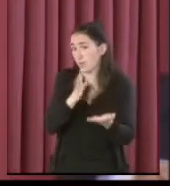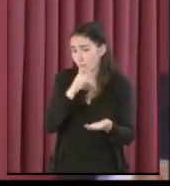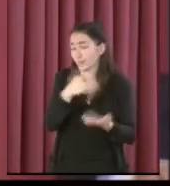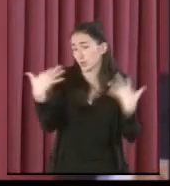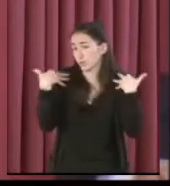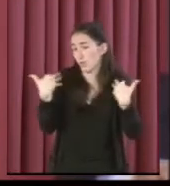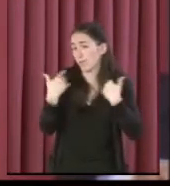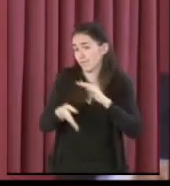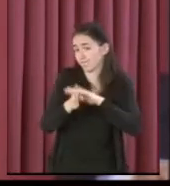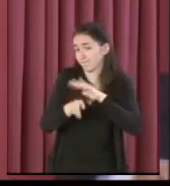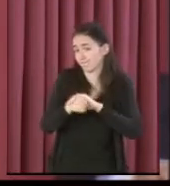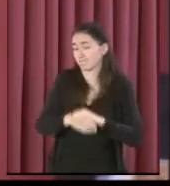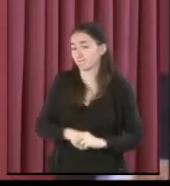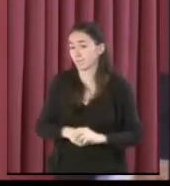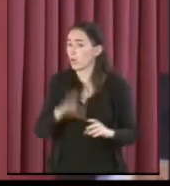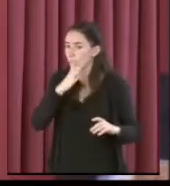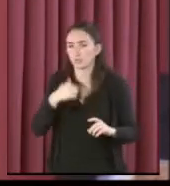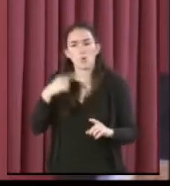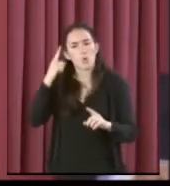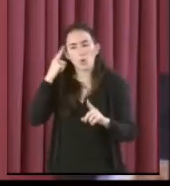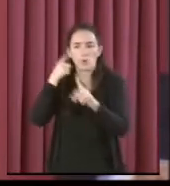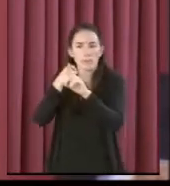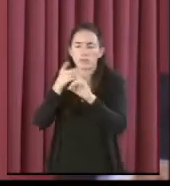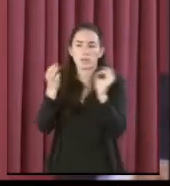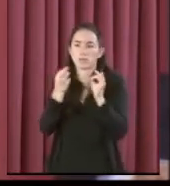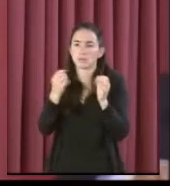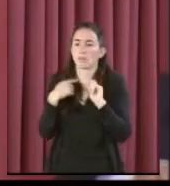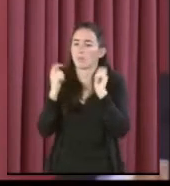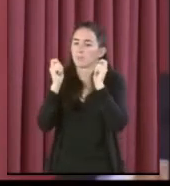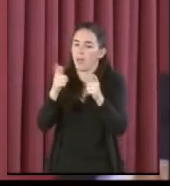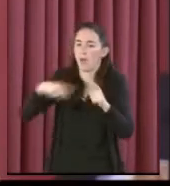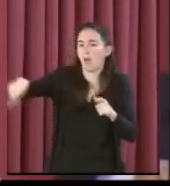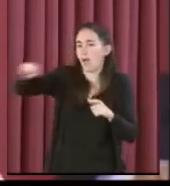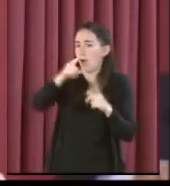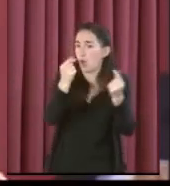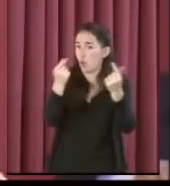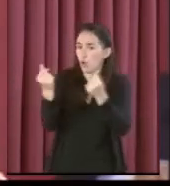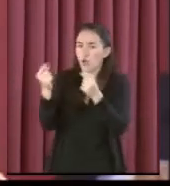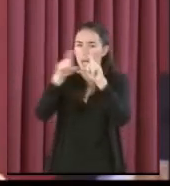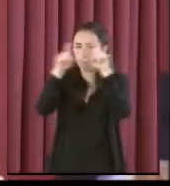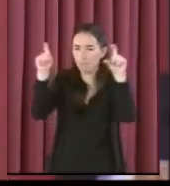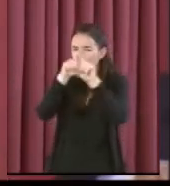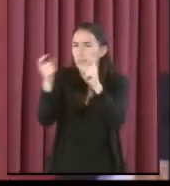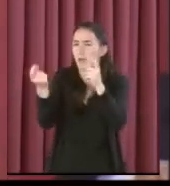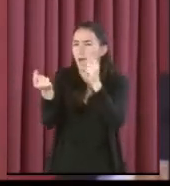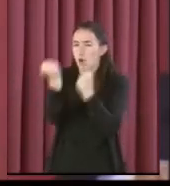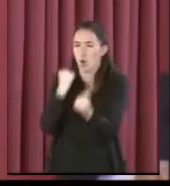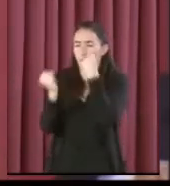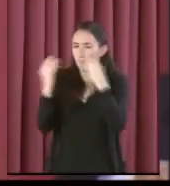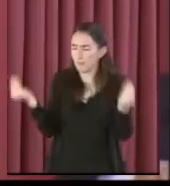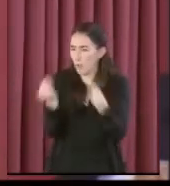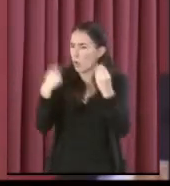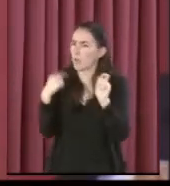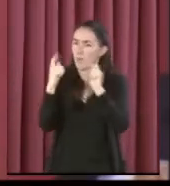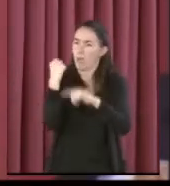modo de corolario, nuestro objetivo es contribuir en la medida más efectiva posible a consolidar esa recuperación, en la medida de